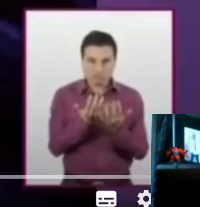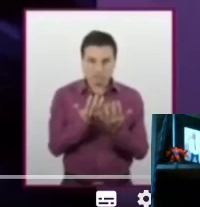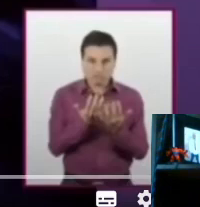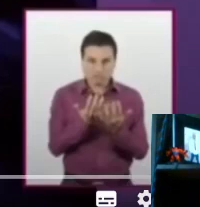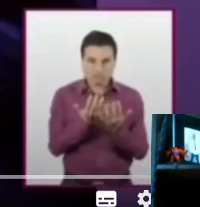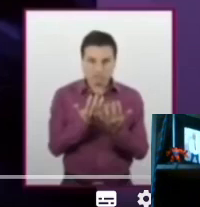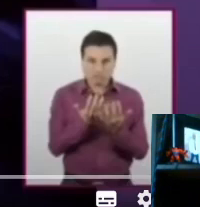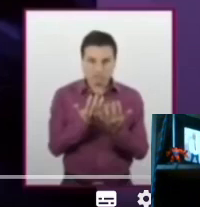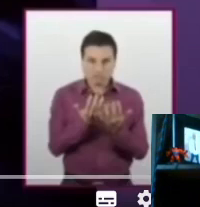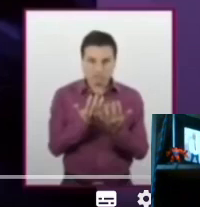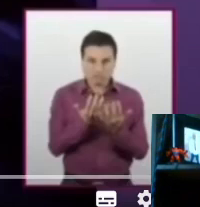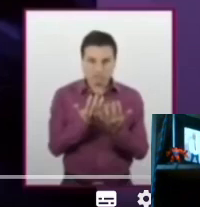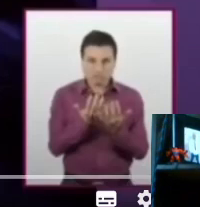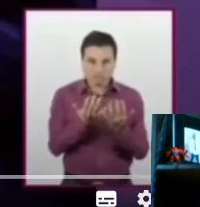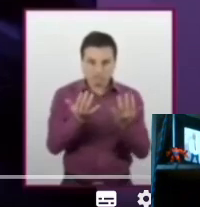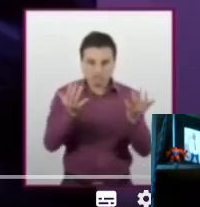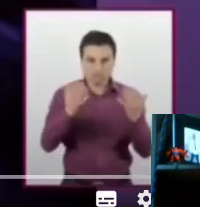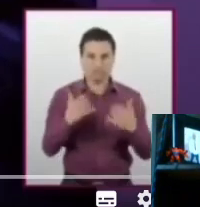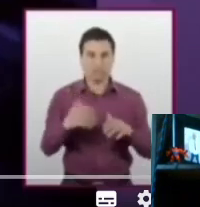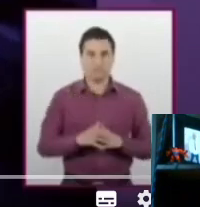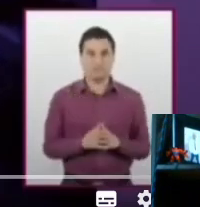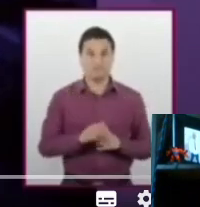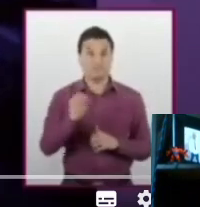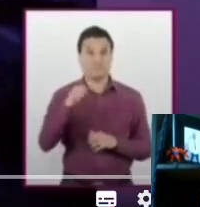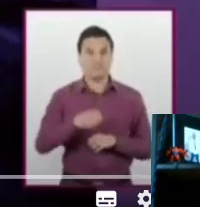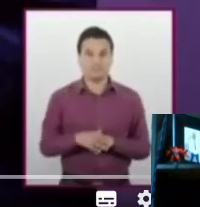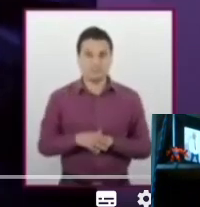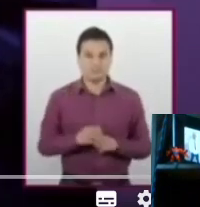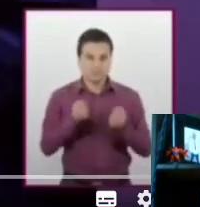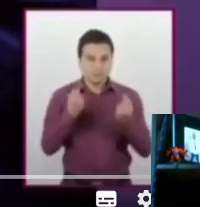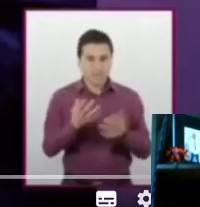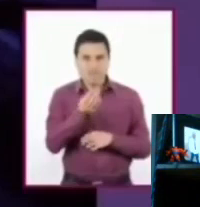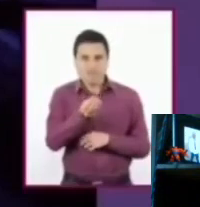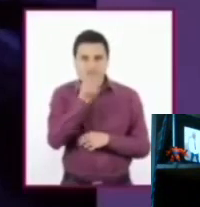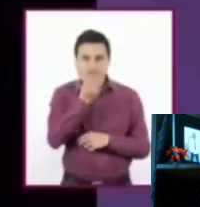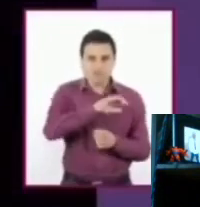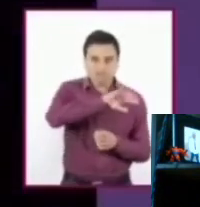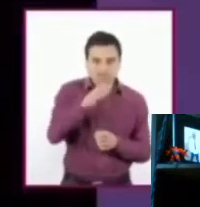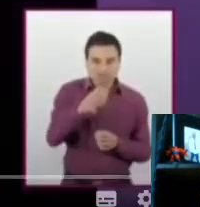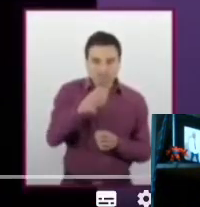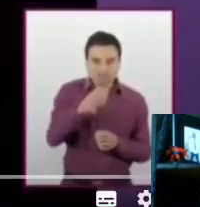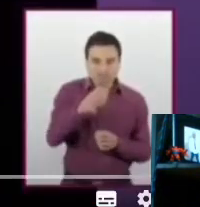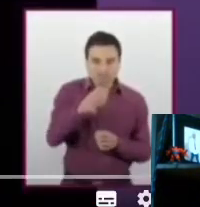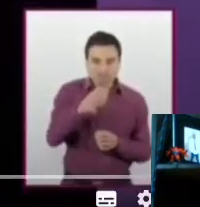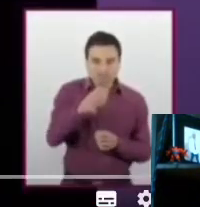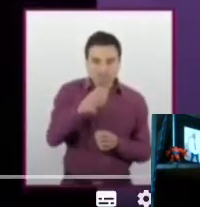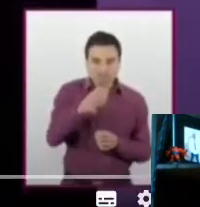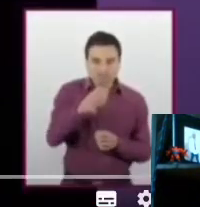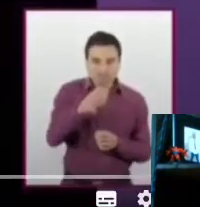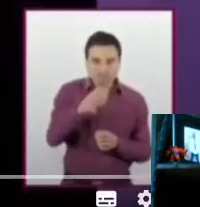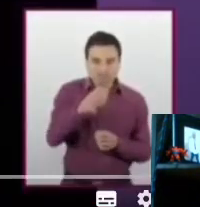cuando es plural más de uno y ha de ser martucci del